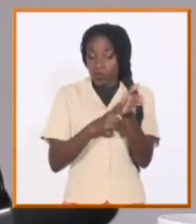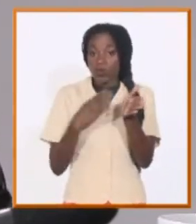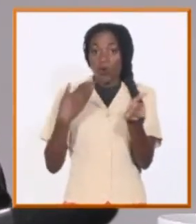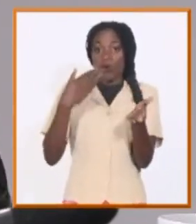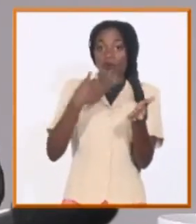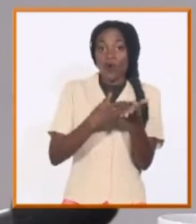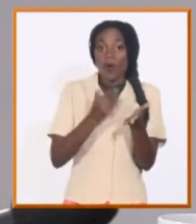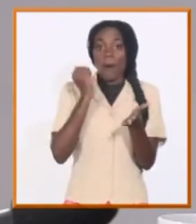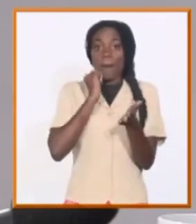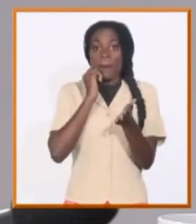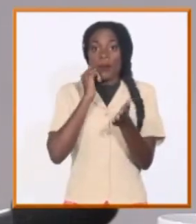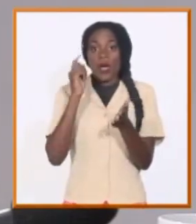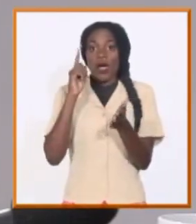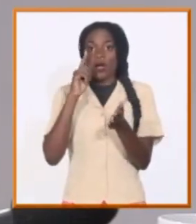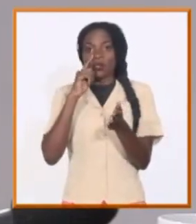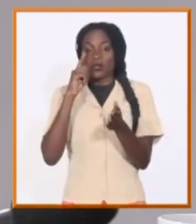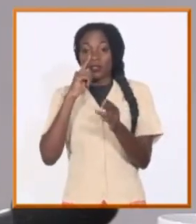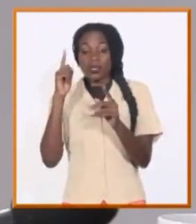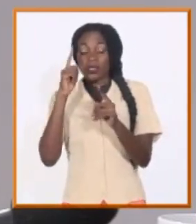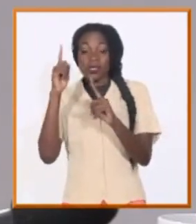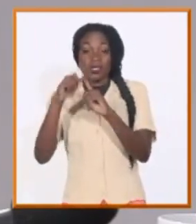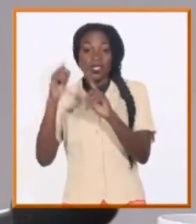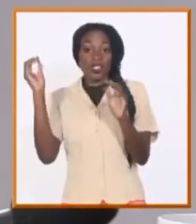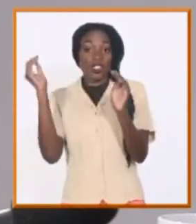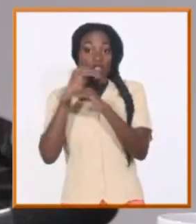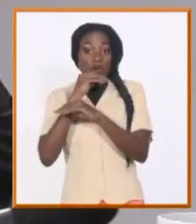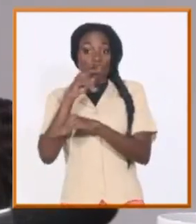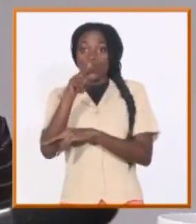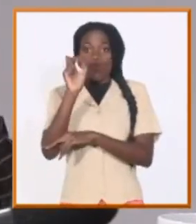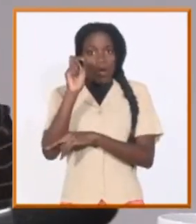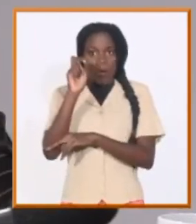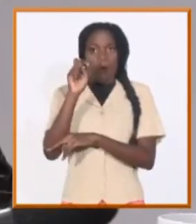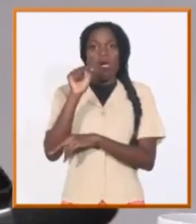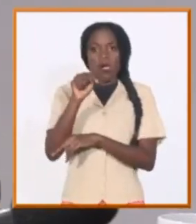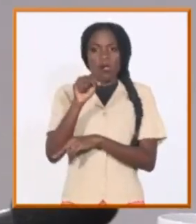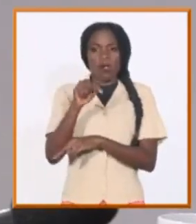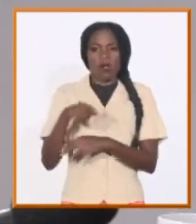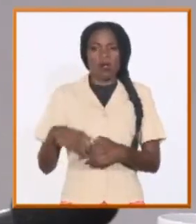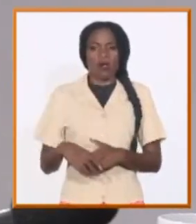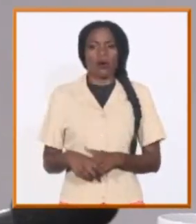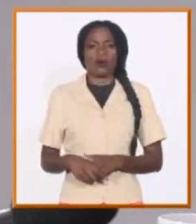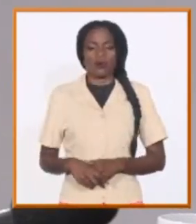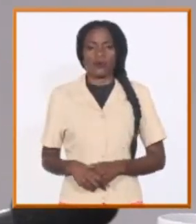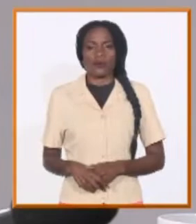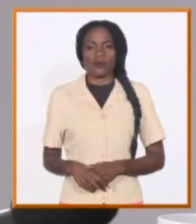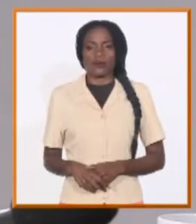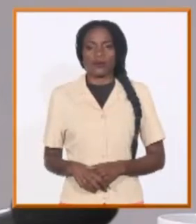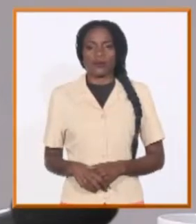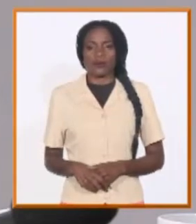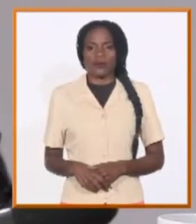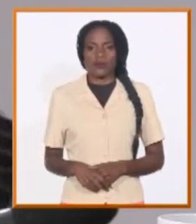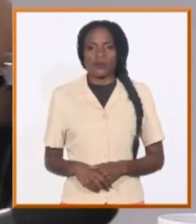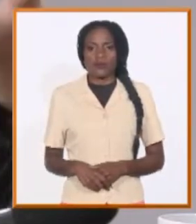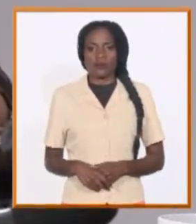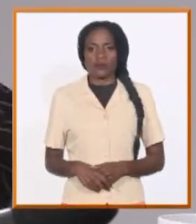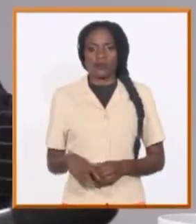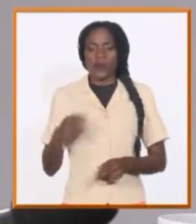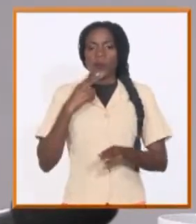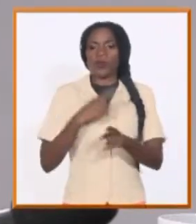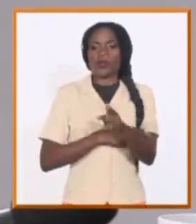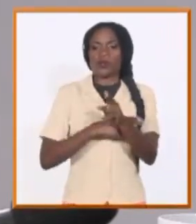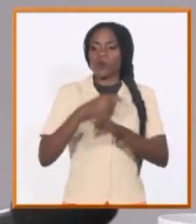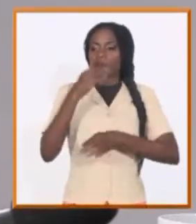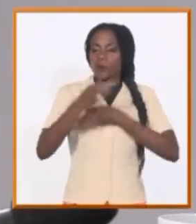es el más moderno de América Latina, el segundo en extensión, y contaba la historia de Chile. Es